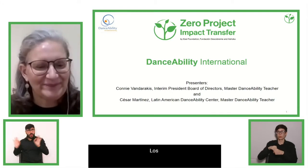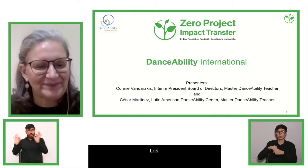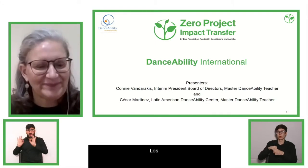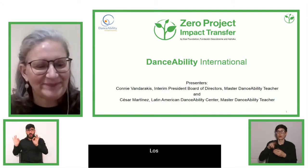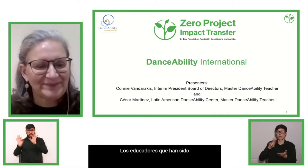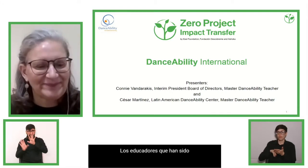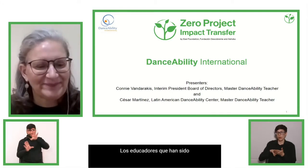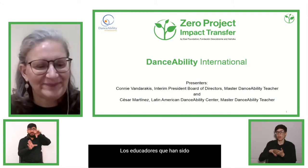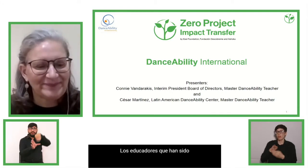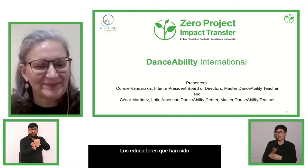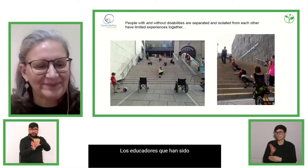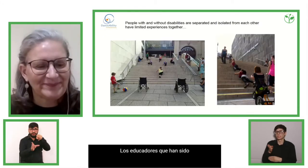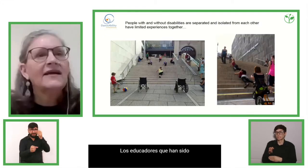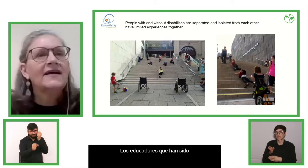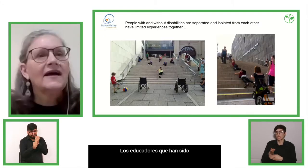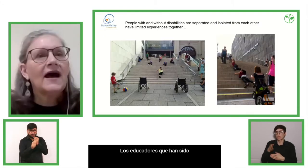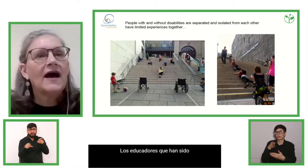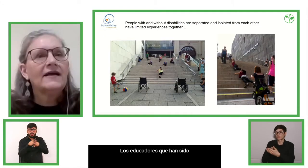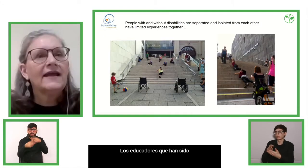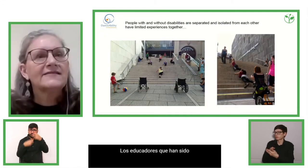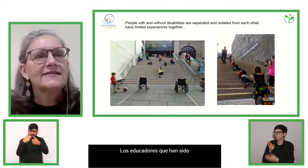perpetúan estas dificultades.